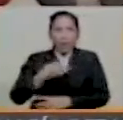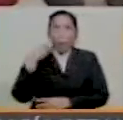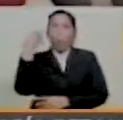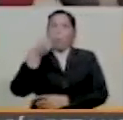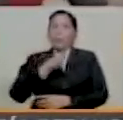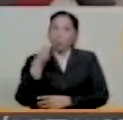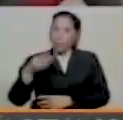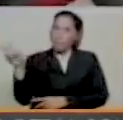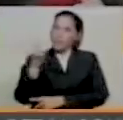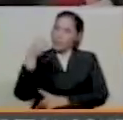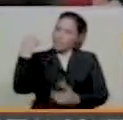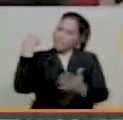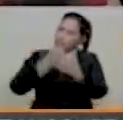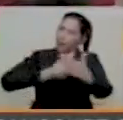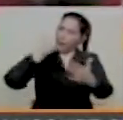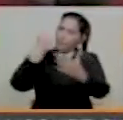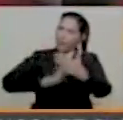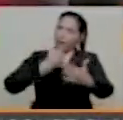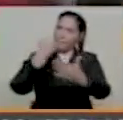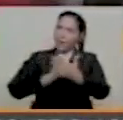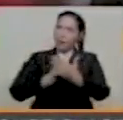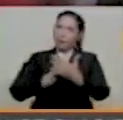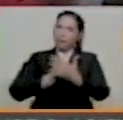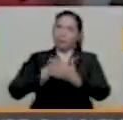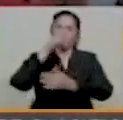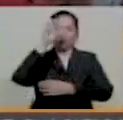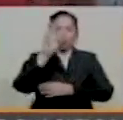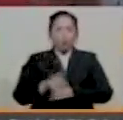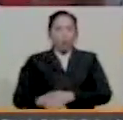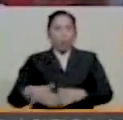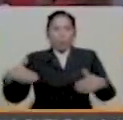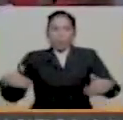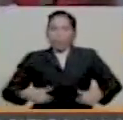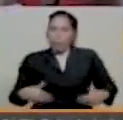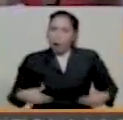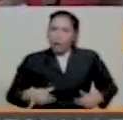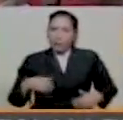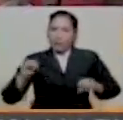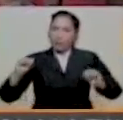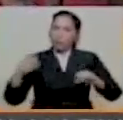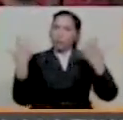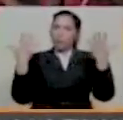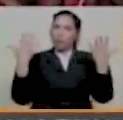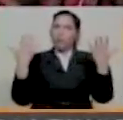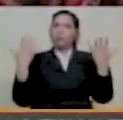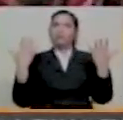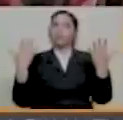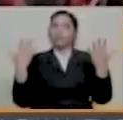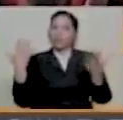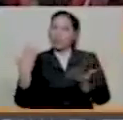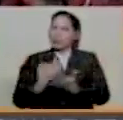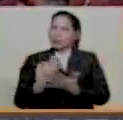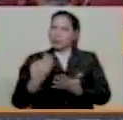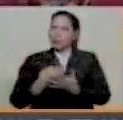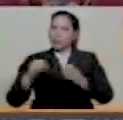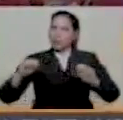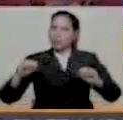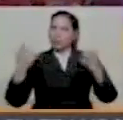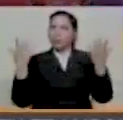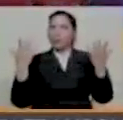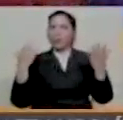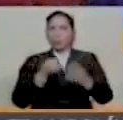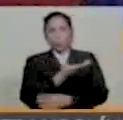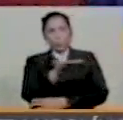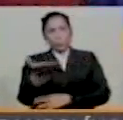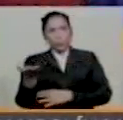que lucha, que batalla todos los días, que se esfuerza, que triunfa y que siempre triunfará. Y en ustedes